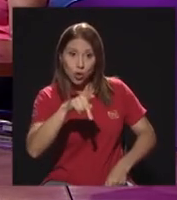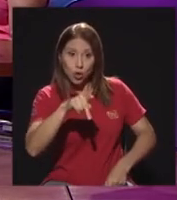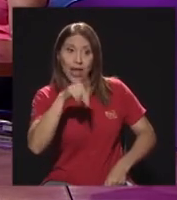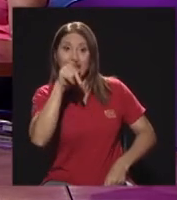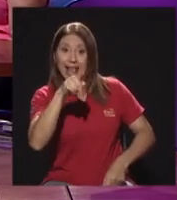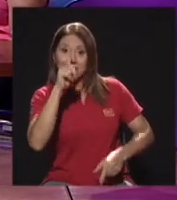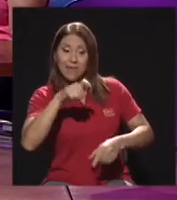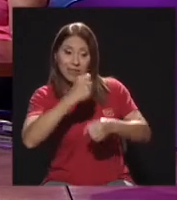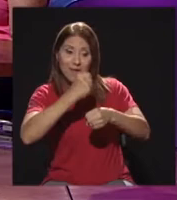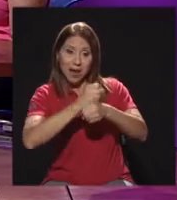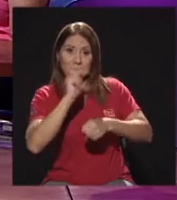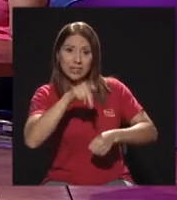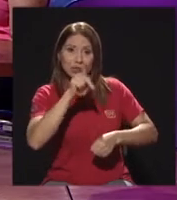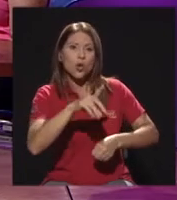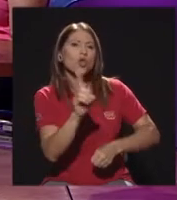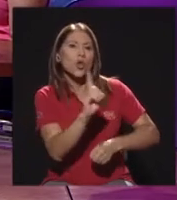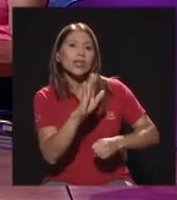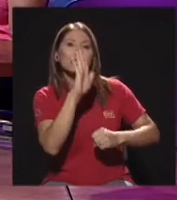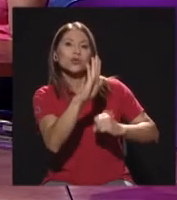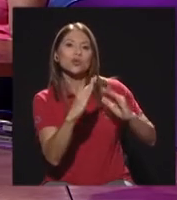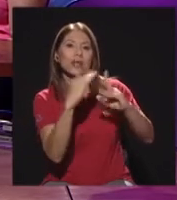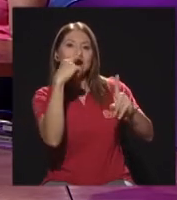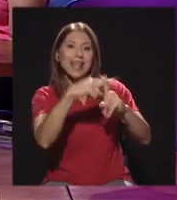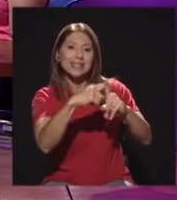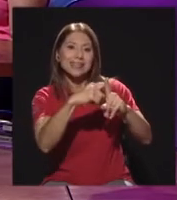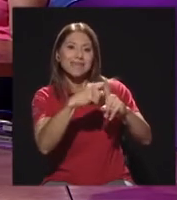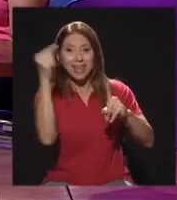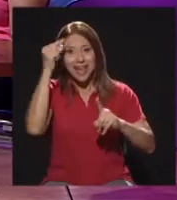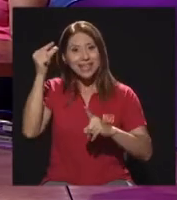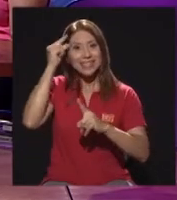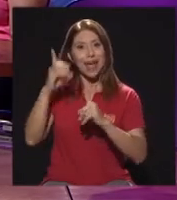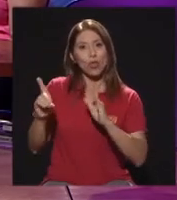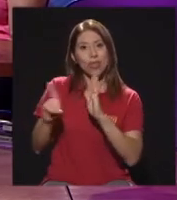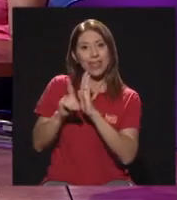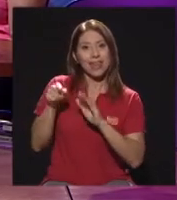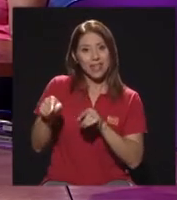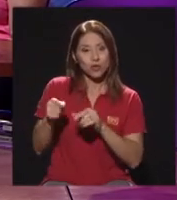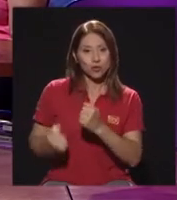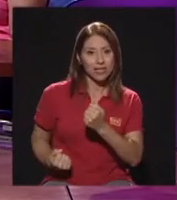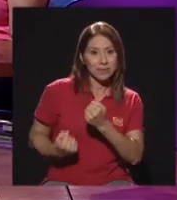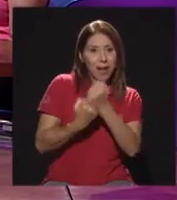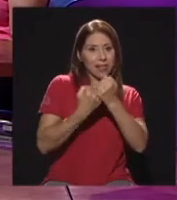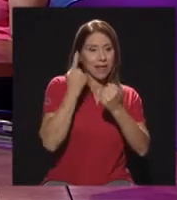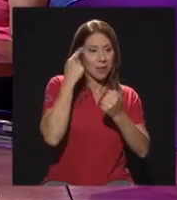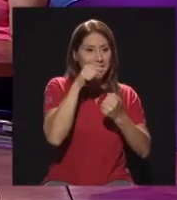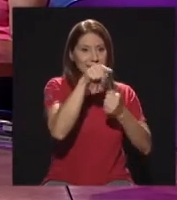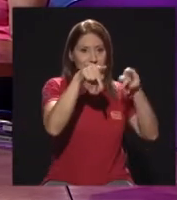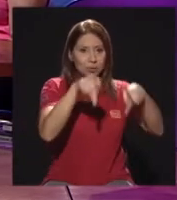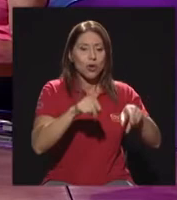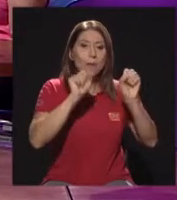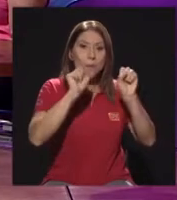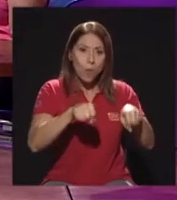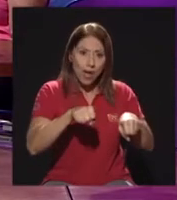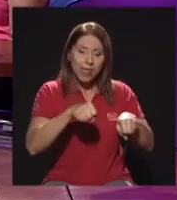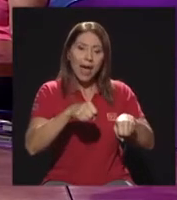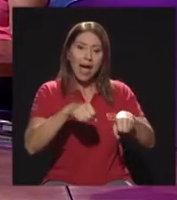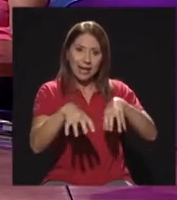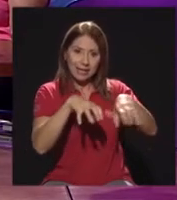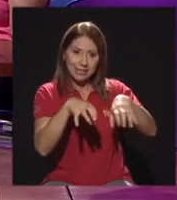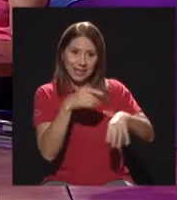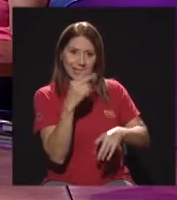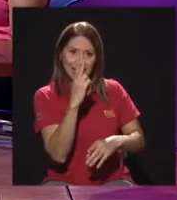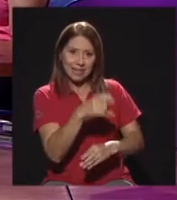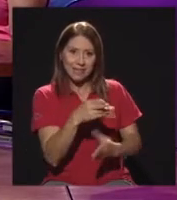y el estado de derecho exactamente respalda para que esa persona puede hacer esa actividad lo que estaría